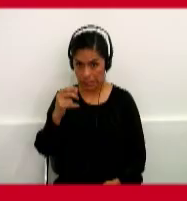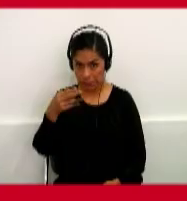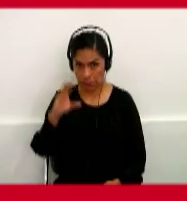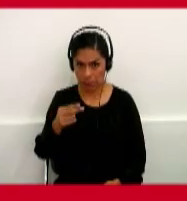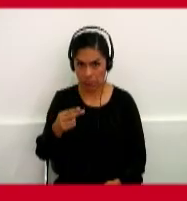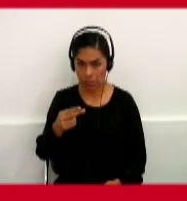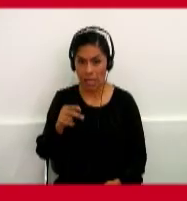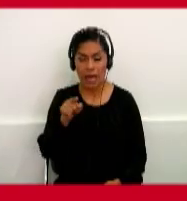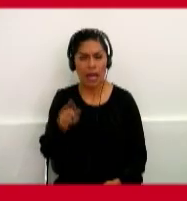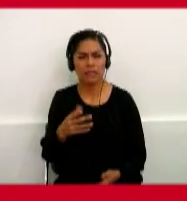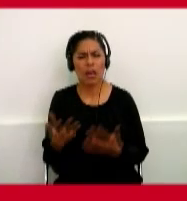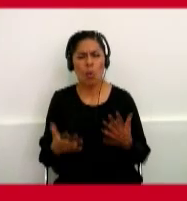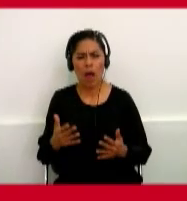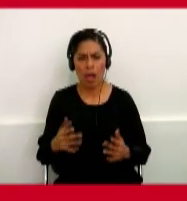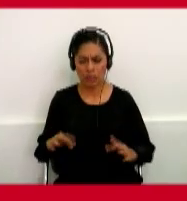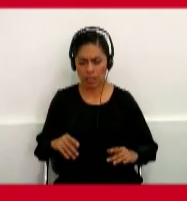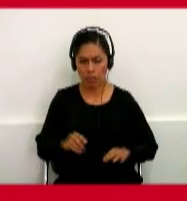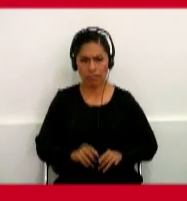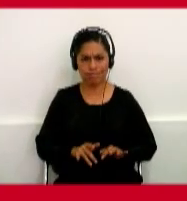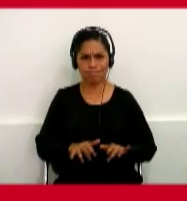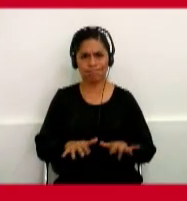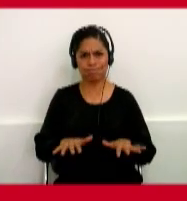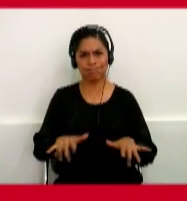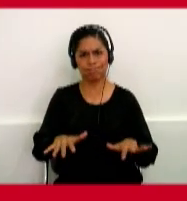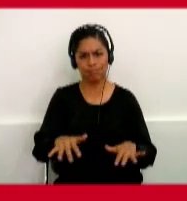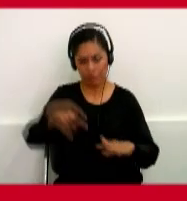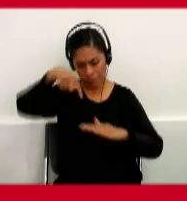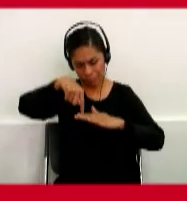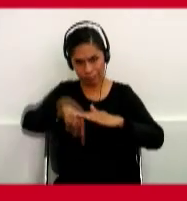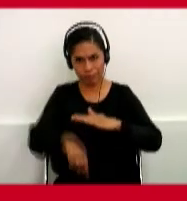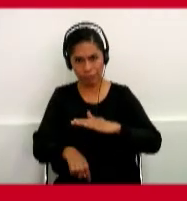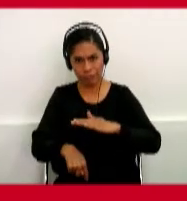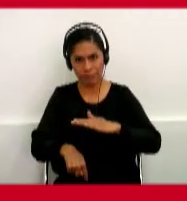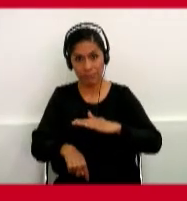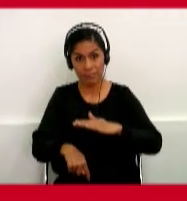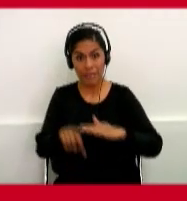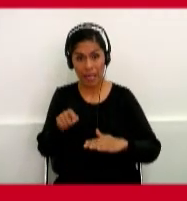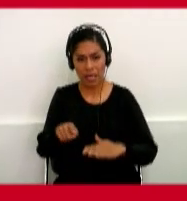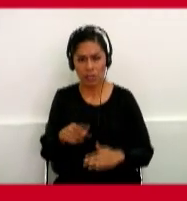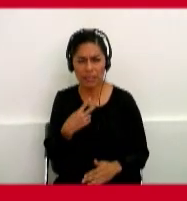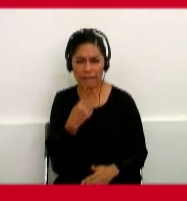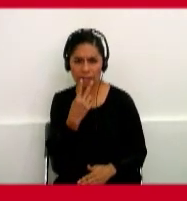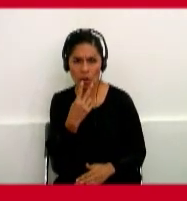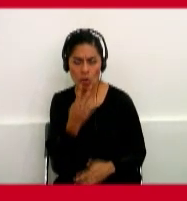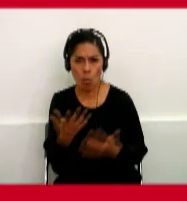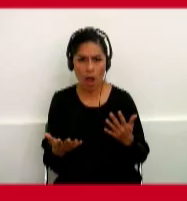wall quiebre y propague a medida que voy profundizando. Entonces se tomó en cuenta